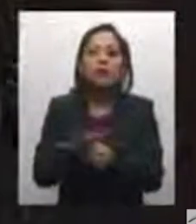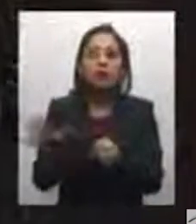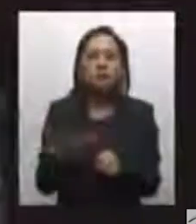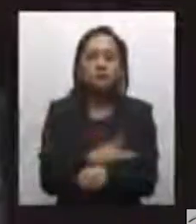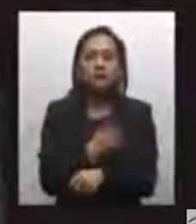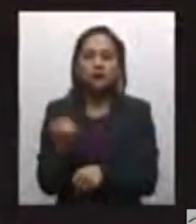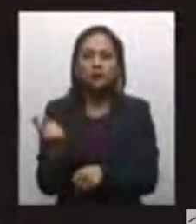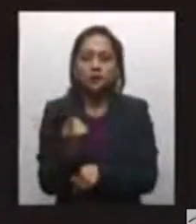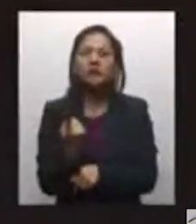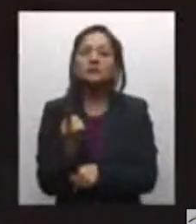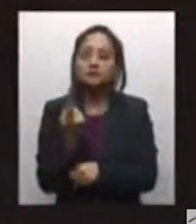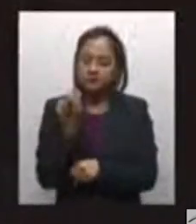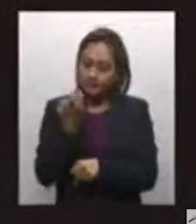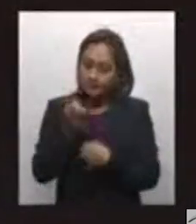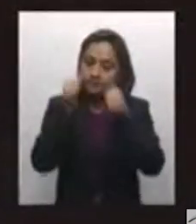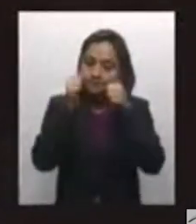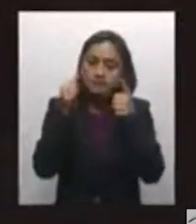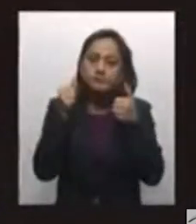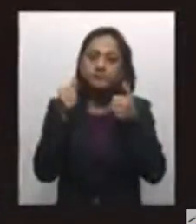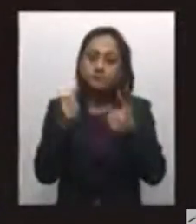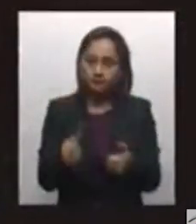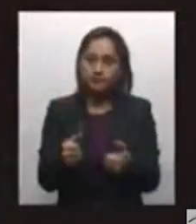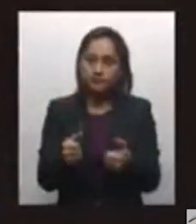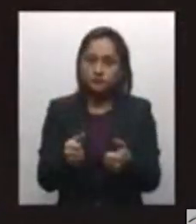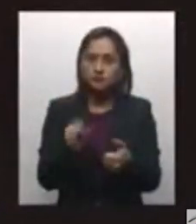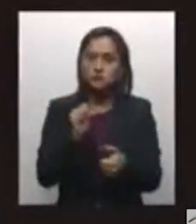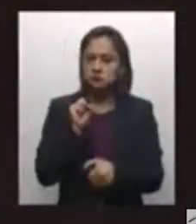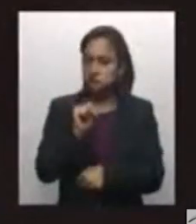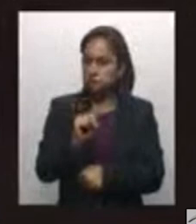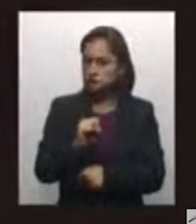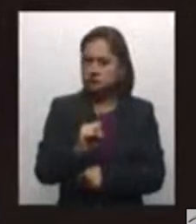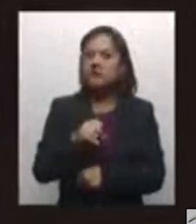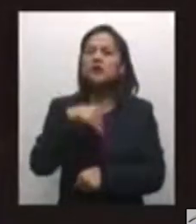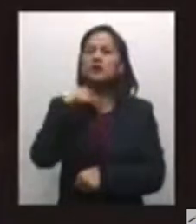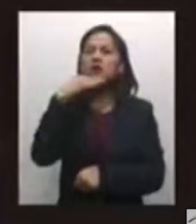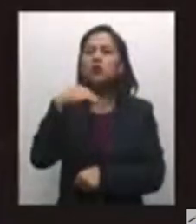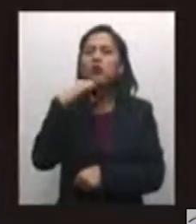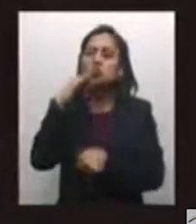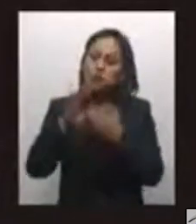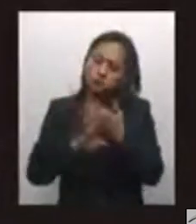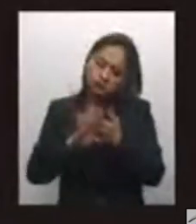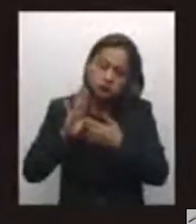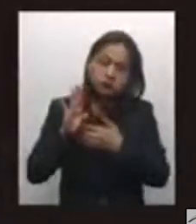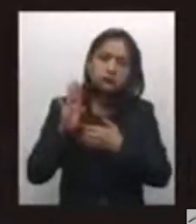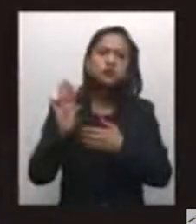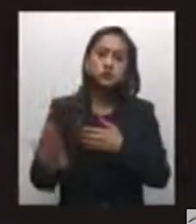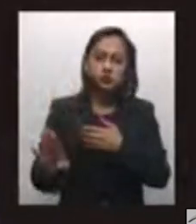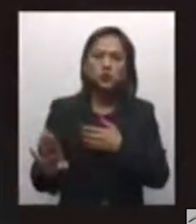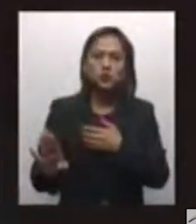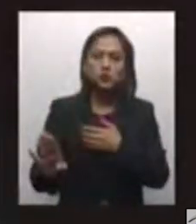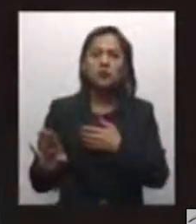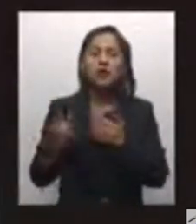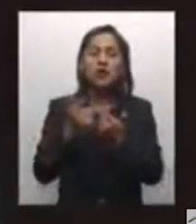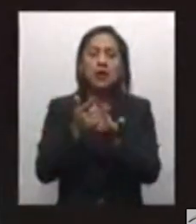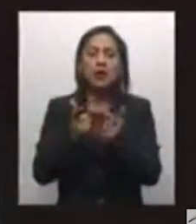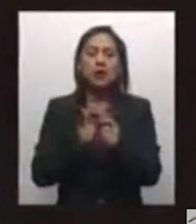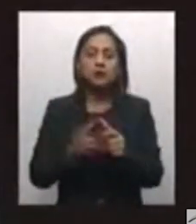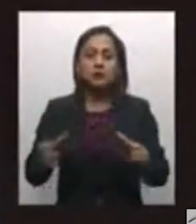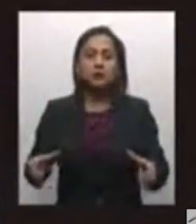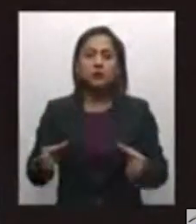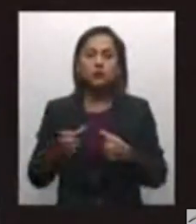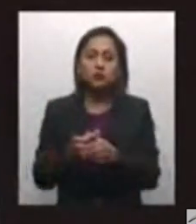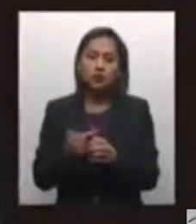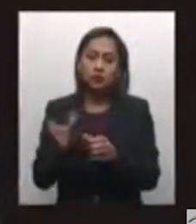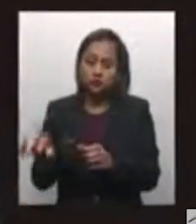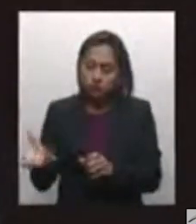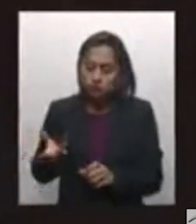tenemos que combatir la corrupción cancelamos los operativos no traemos a los